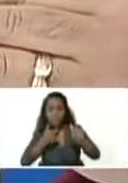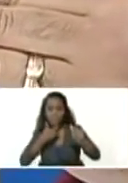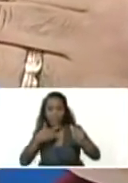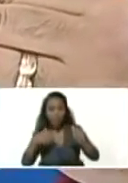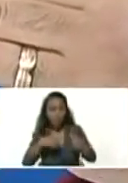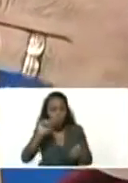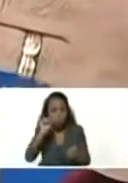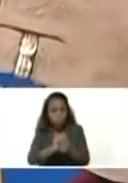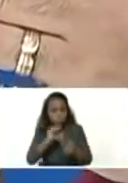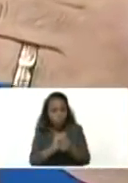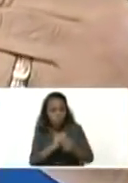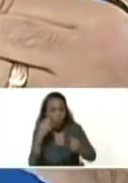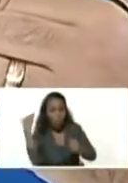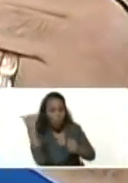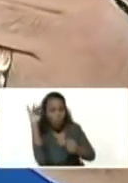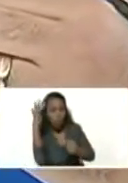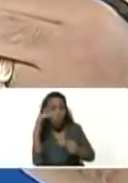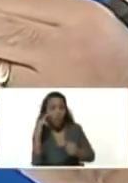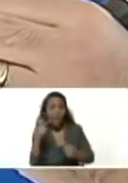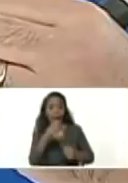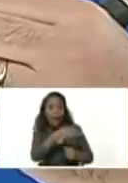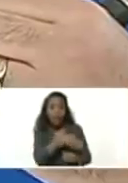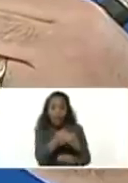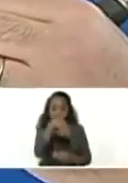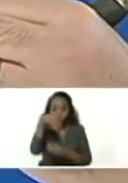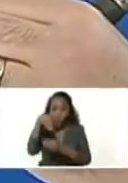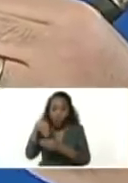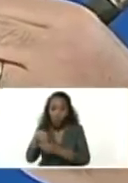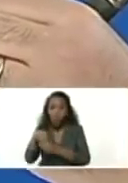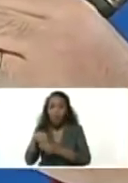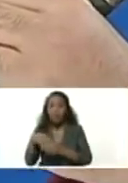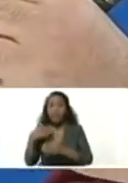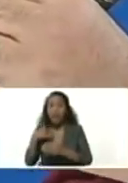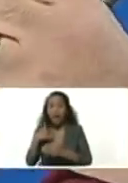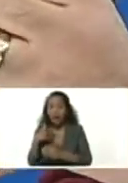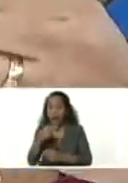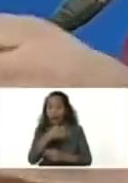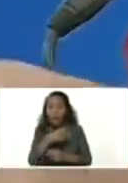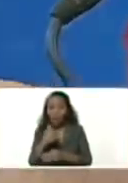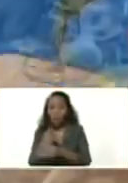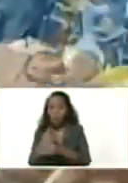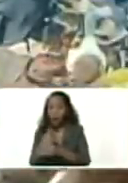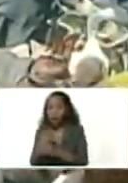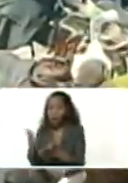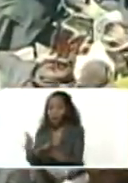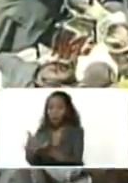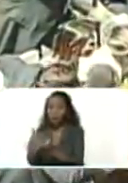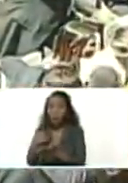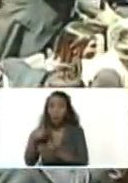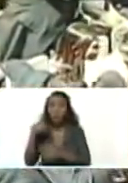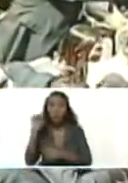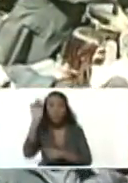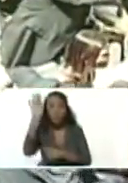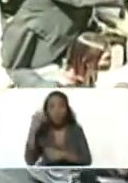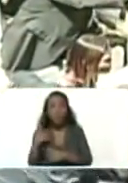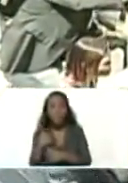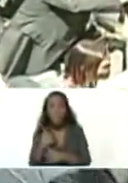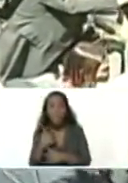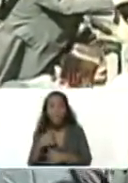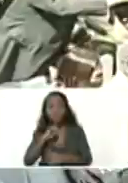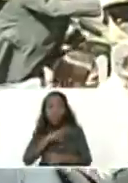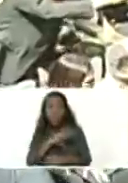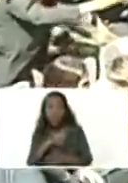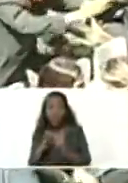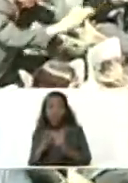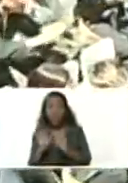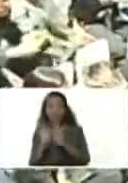Les agradezco y esto va para mi hogar. Esto va al seno de mi familia. La palabra de Dios.